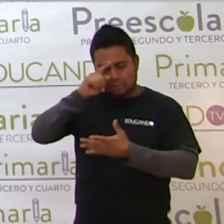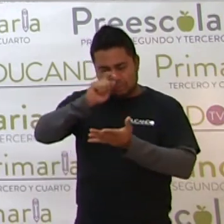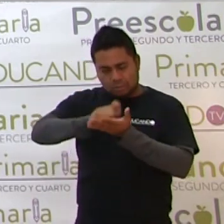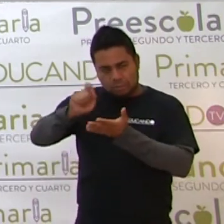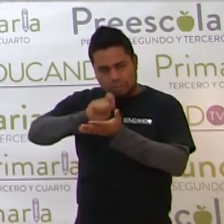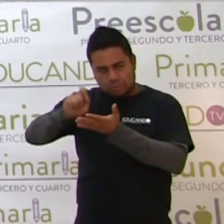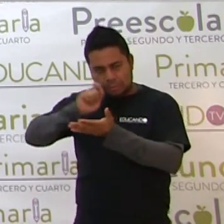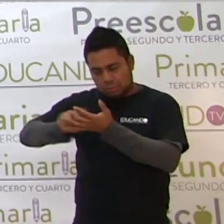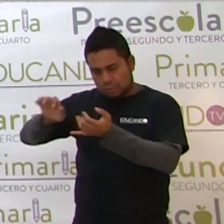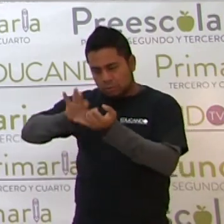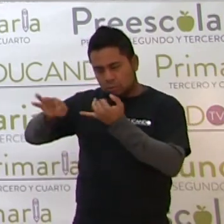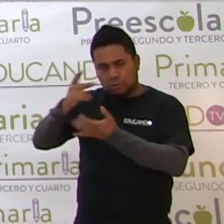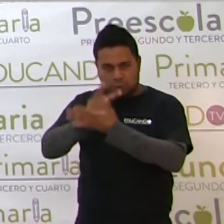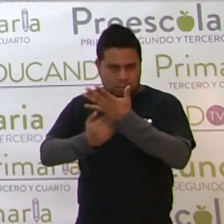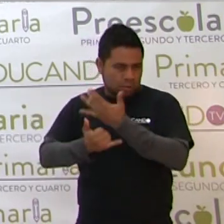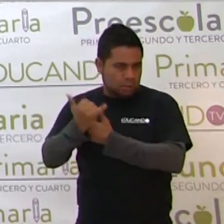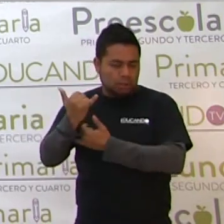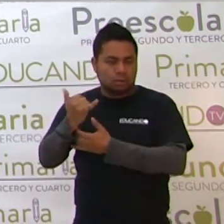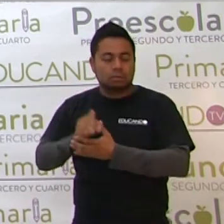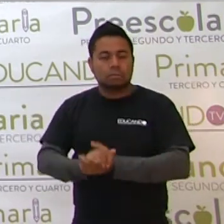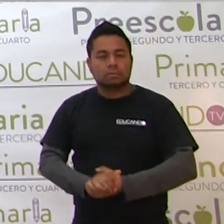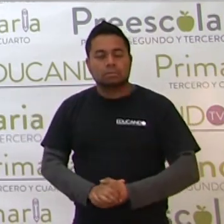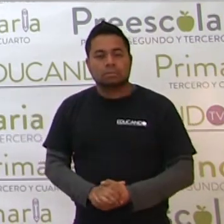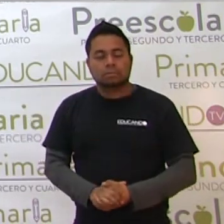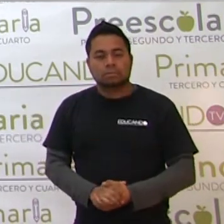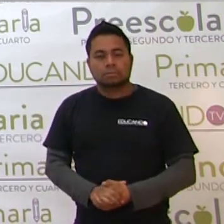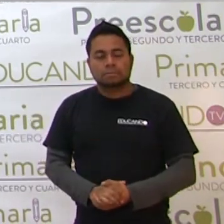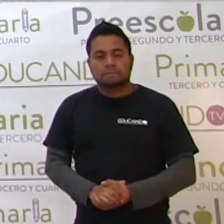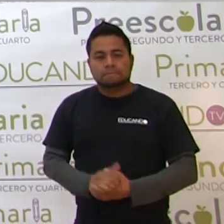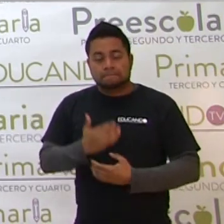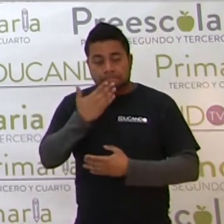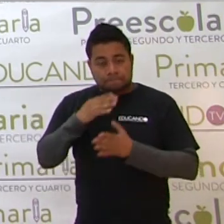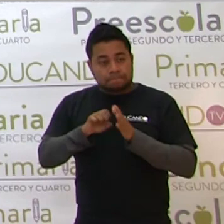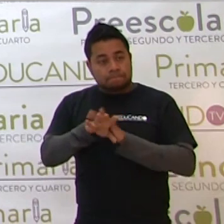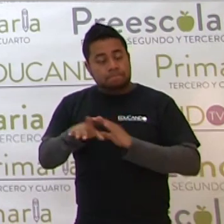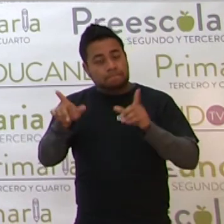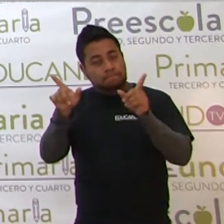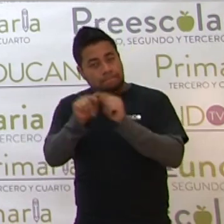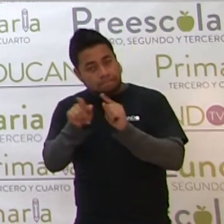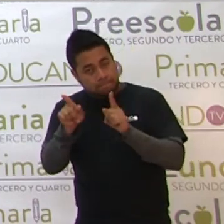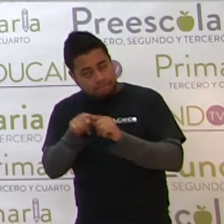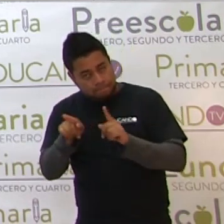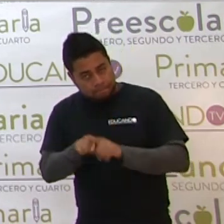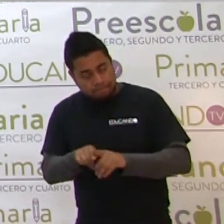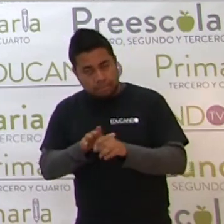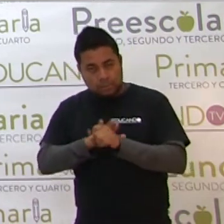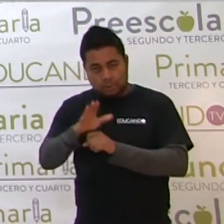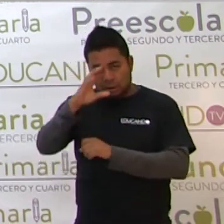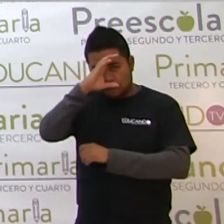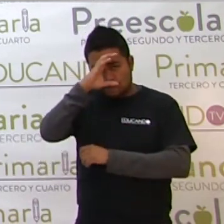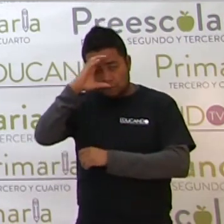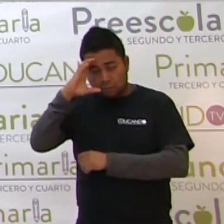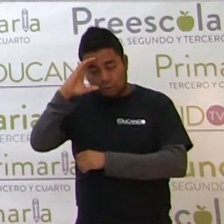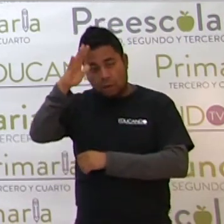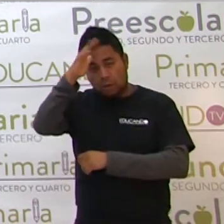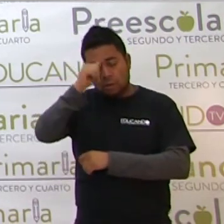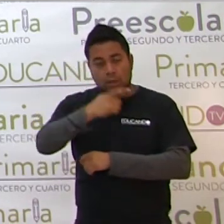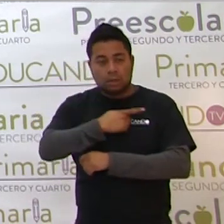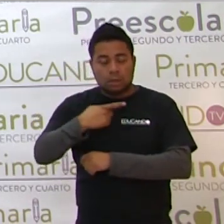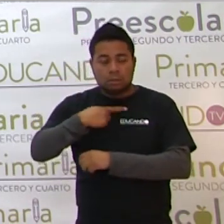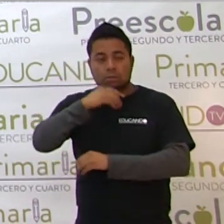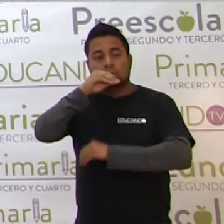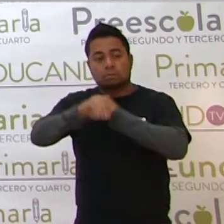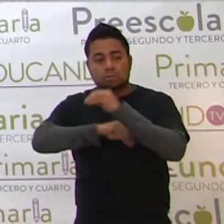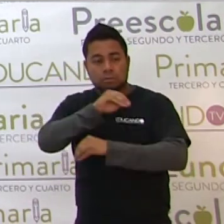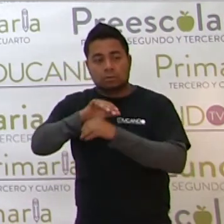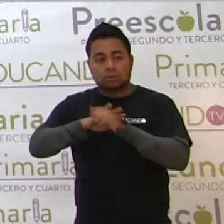final o en nuestro proyecto final, ¿sí? Bien, y la síntesis, las imágenes, recuerden que tenemos que ver las imágenes,